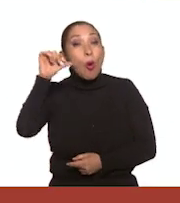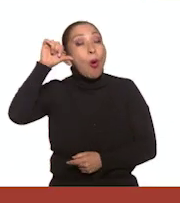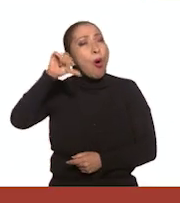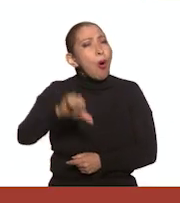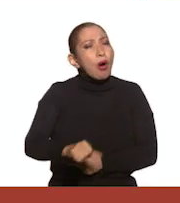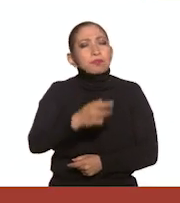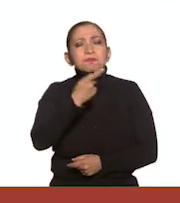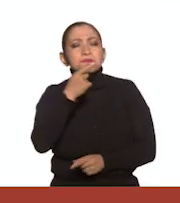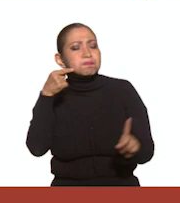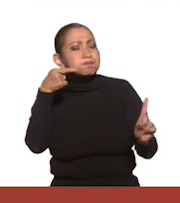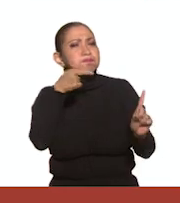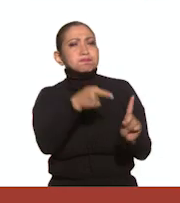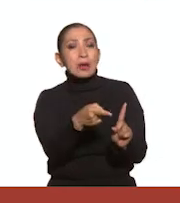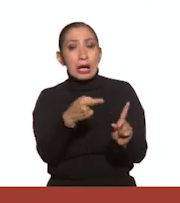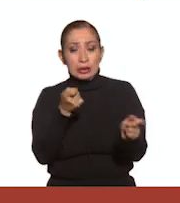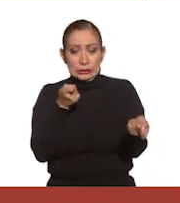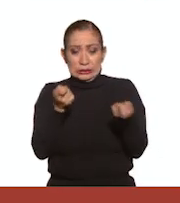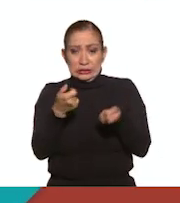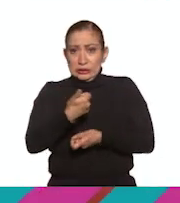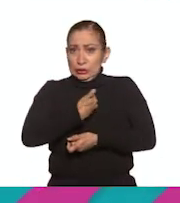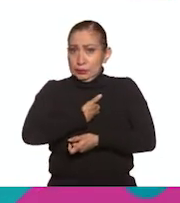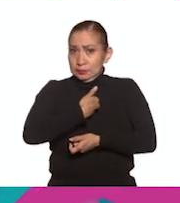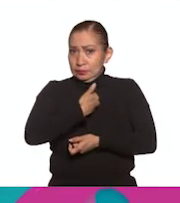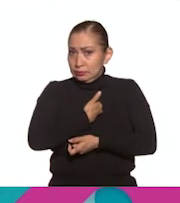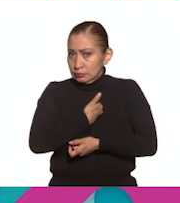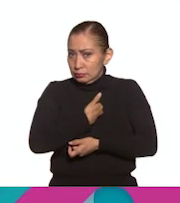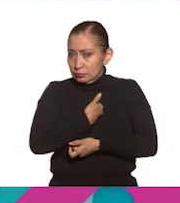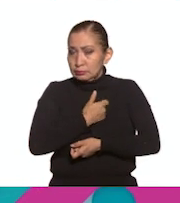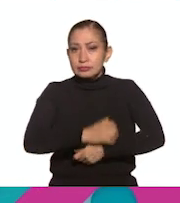de hoy hablaremos de la autorregulación.